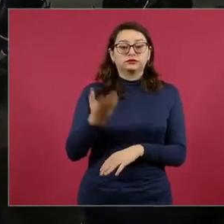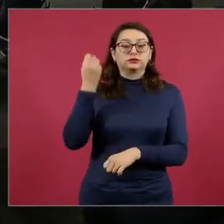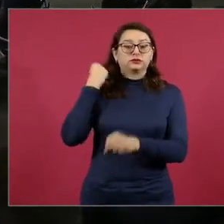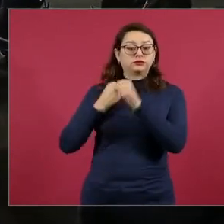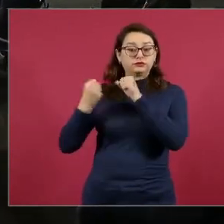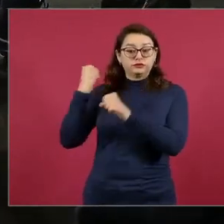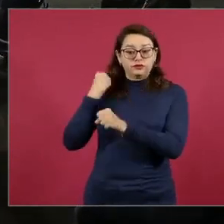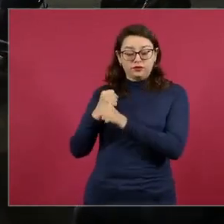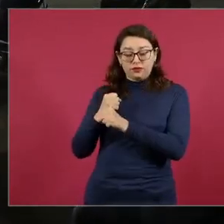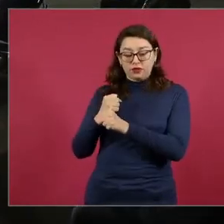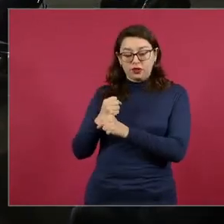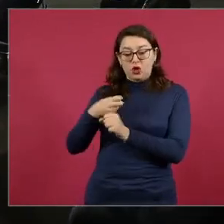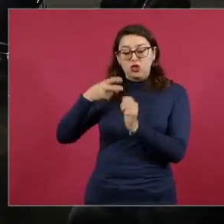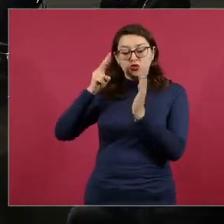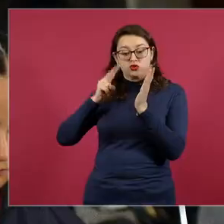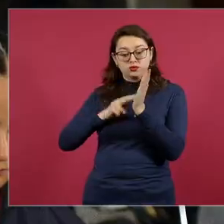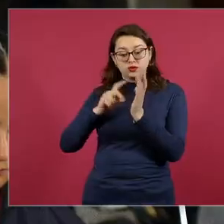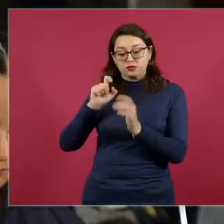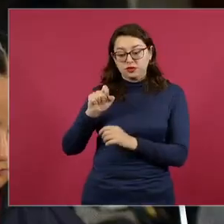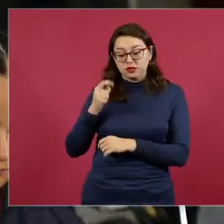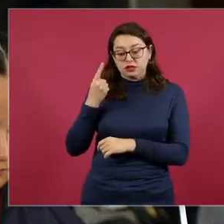2021 hubo